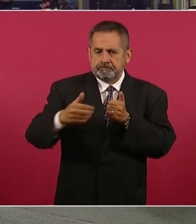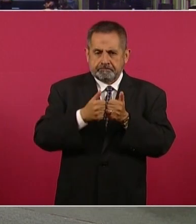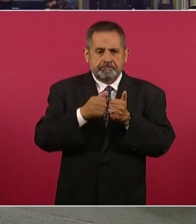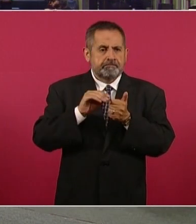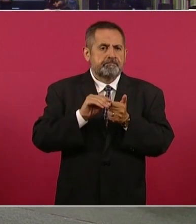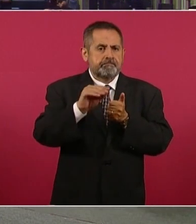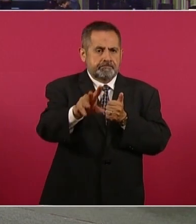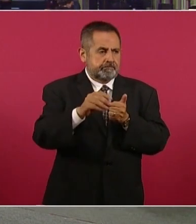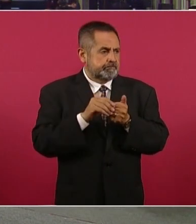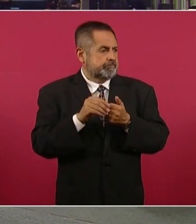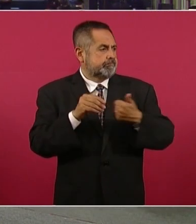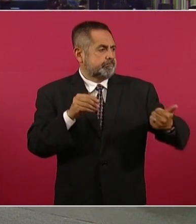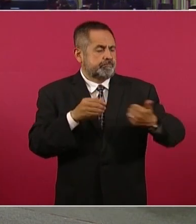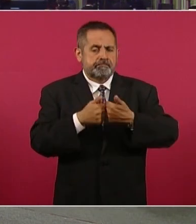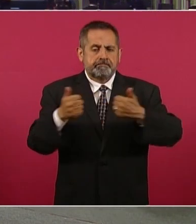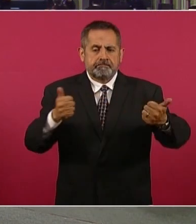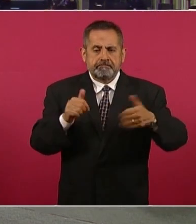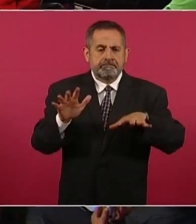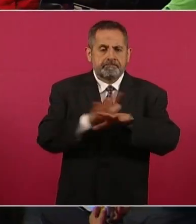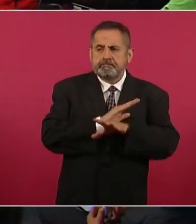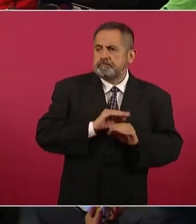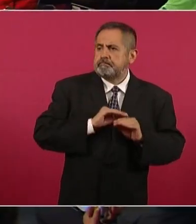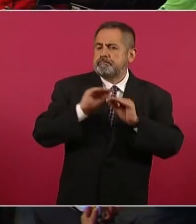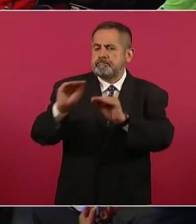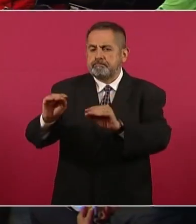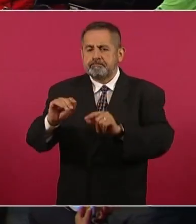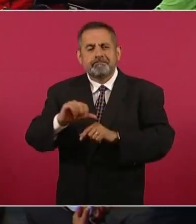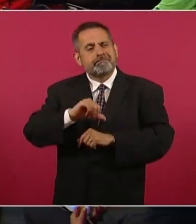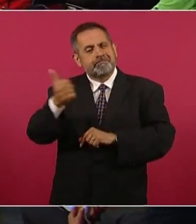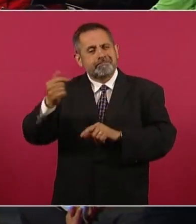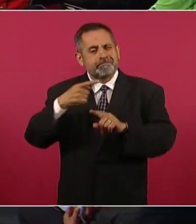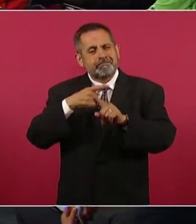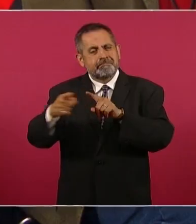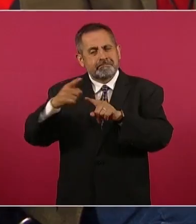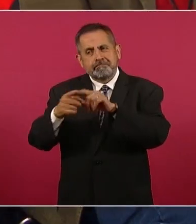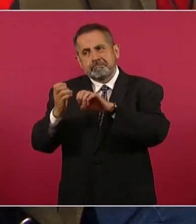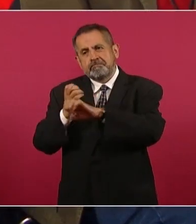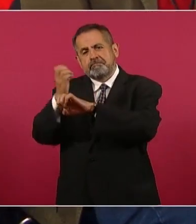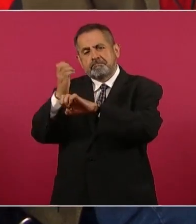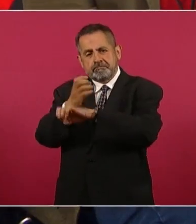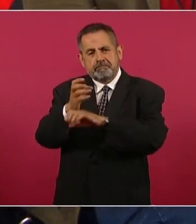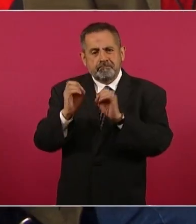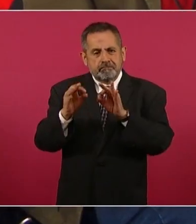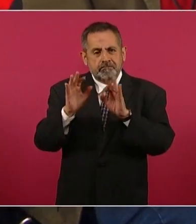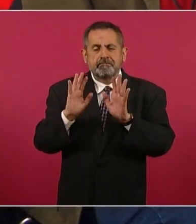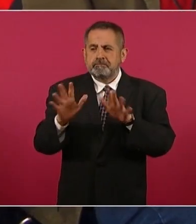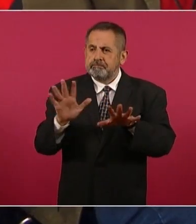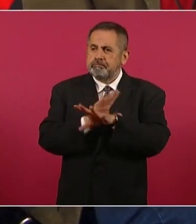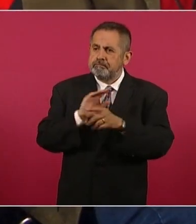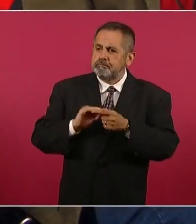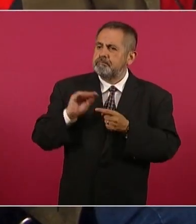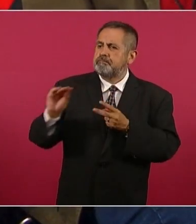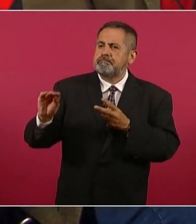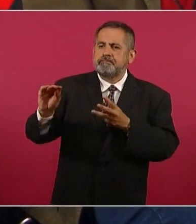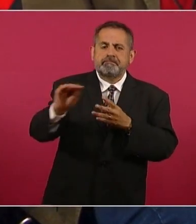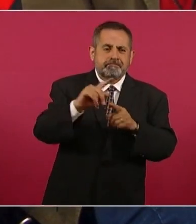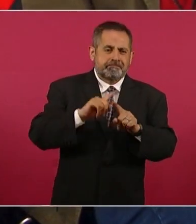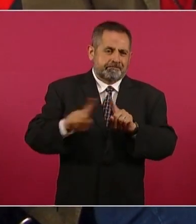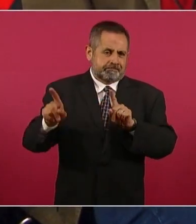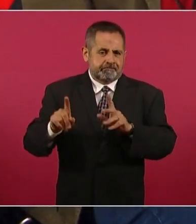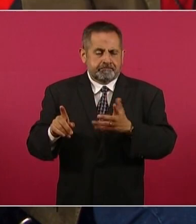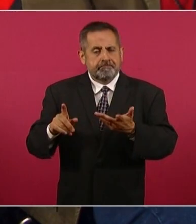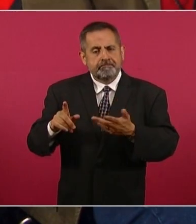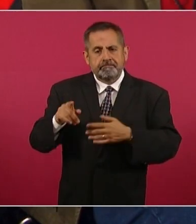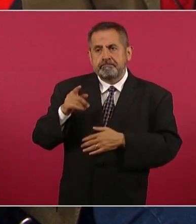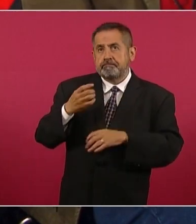qué porcentaje se han ya transferido estas oficinas y sobre todo las responsabilidades hacia